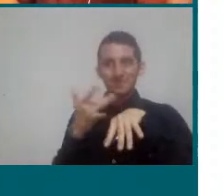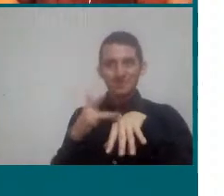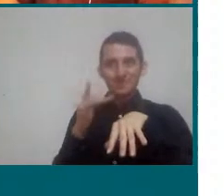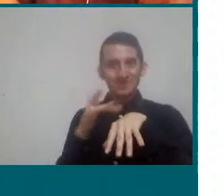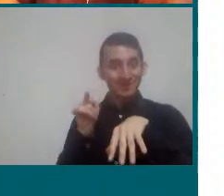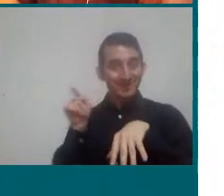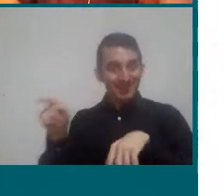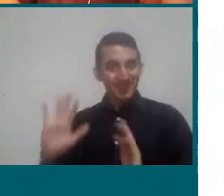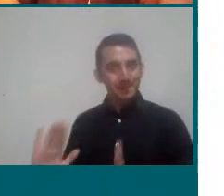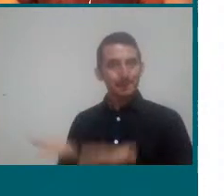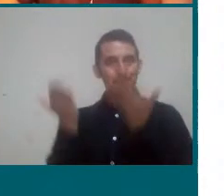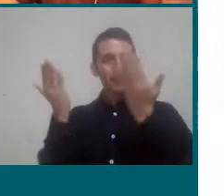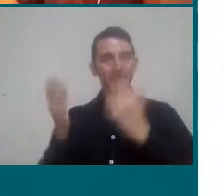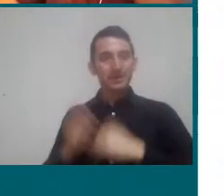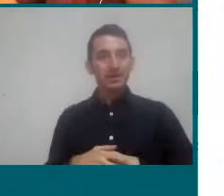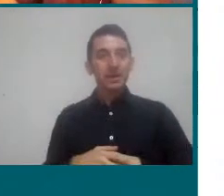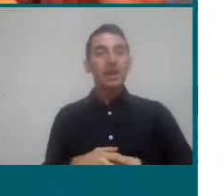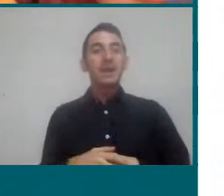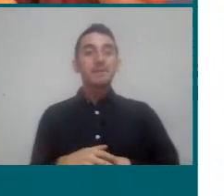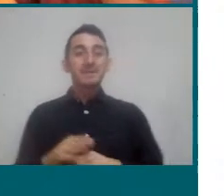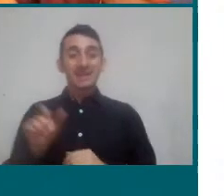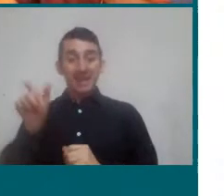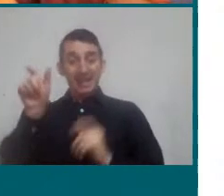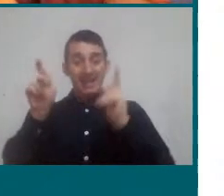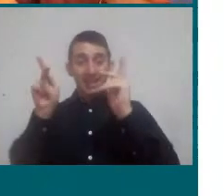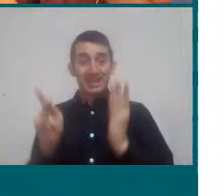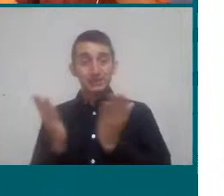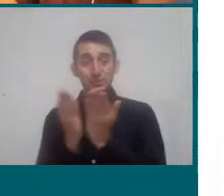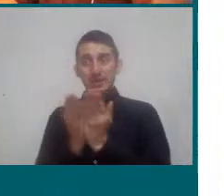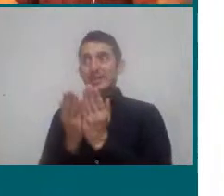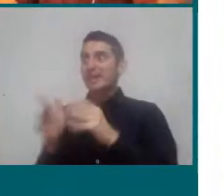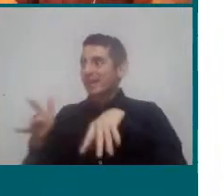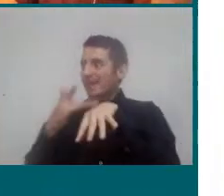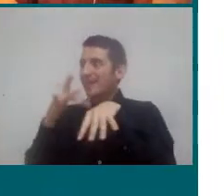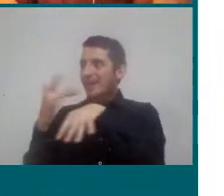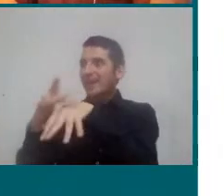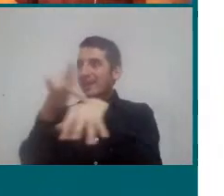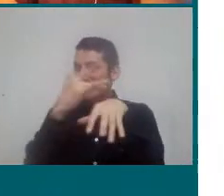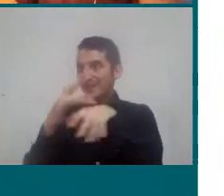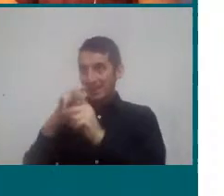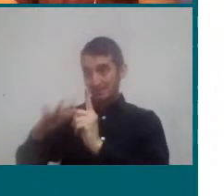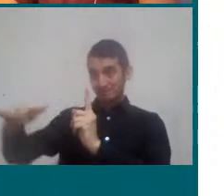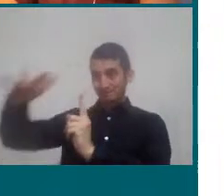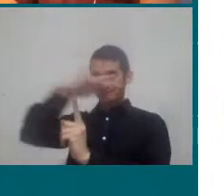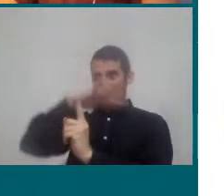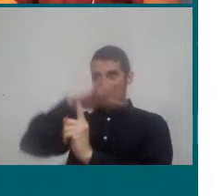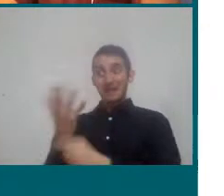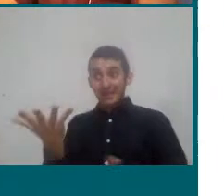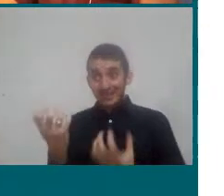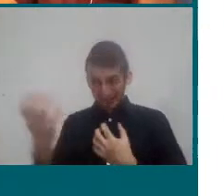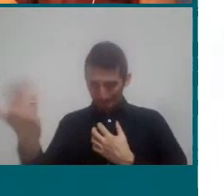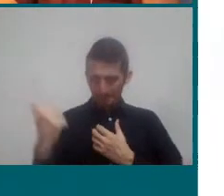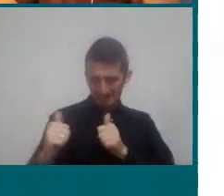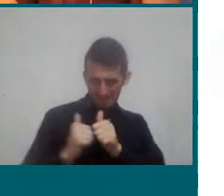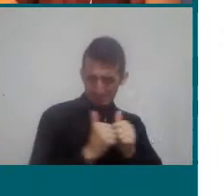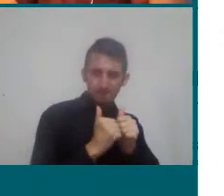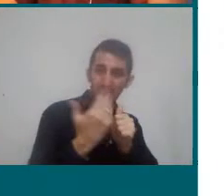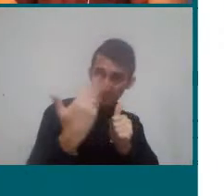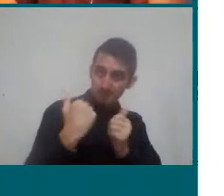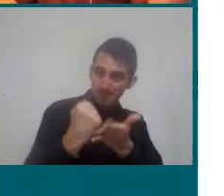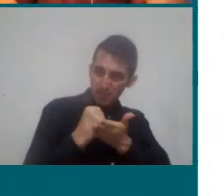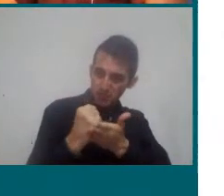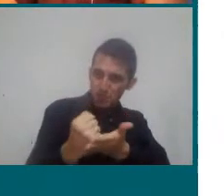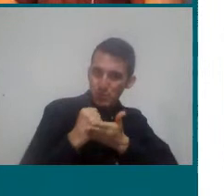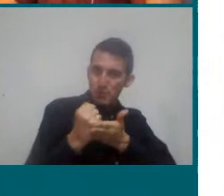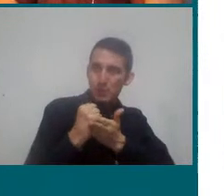¿vale? Por otro lado, nos va a ayudar a implicar al alumno en la participación, ¿vale? Es decir, queremos contar con él. ¿Para qué? Para que desarrolle unas